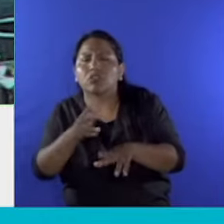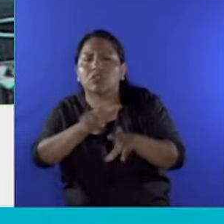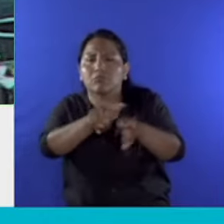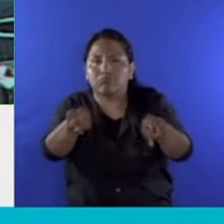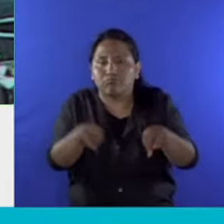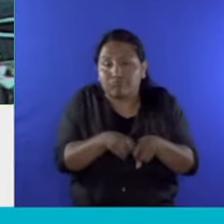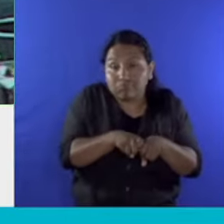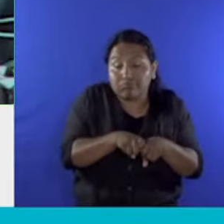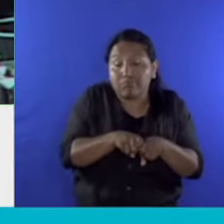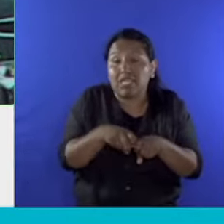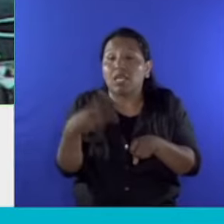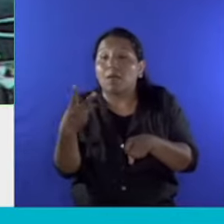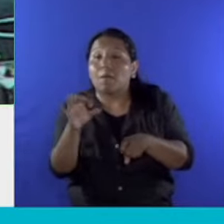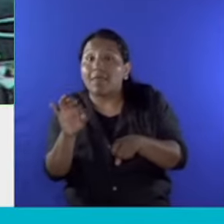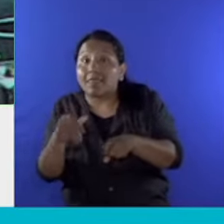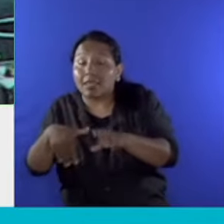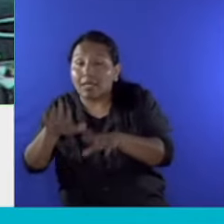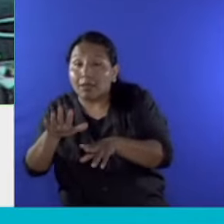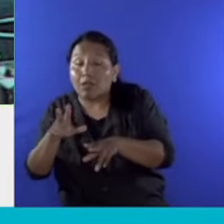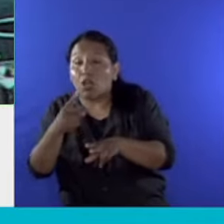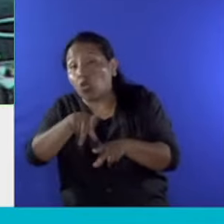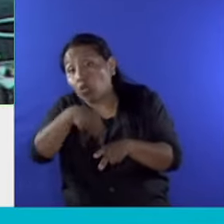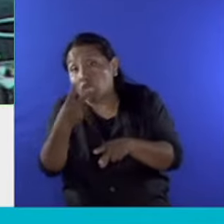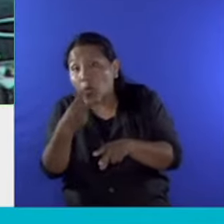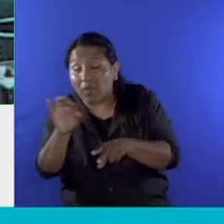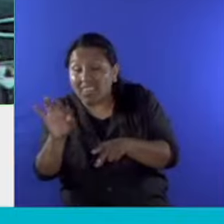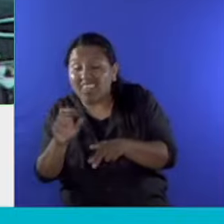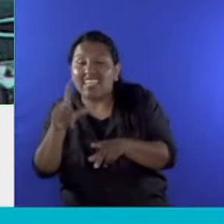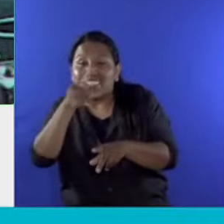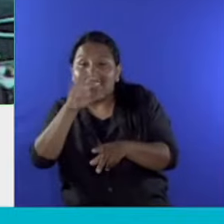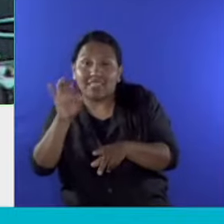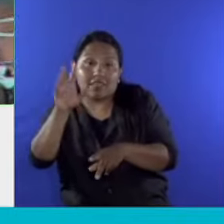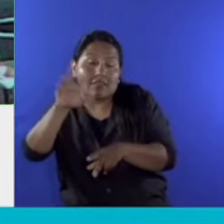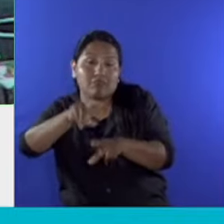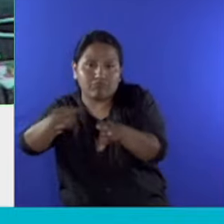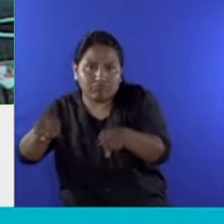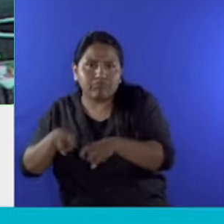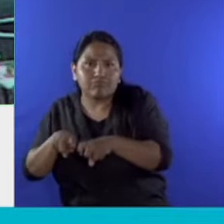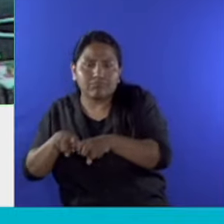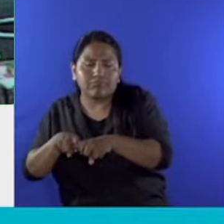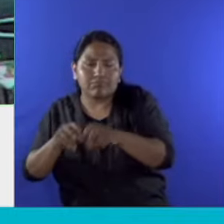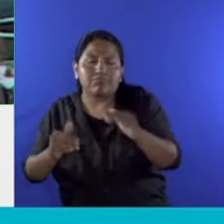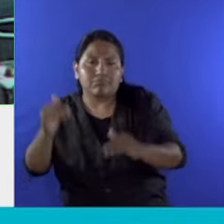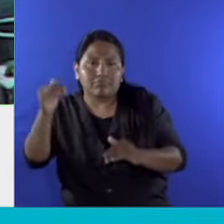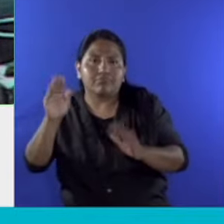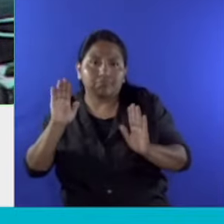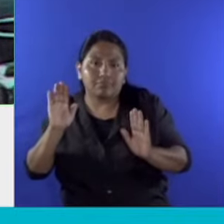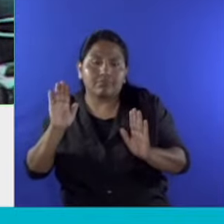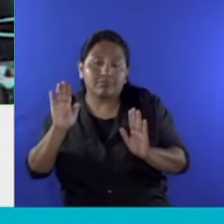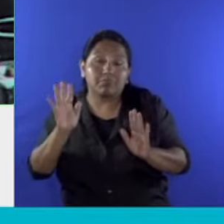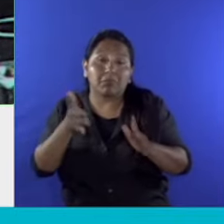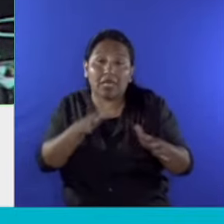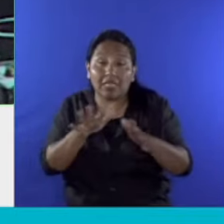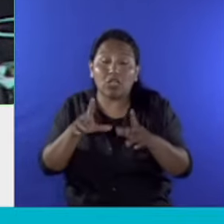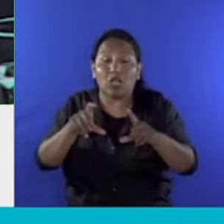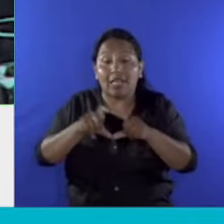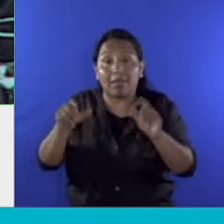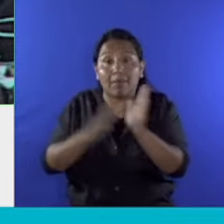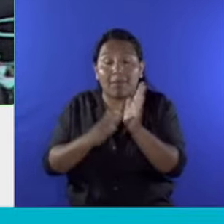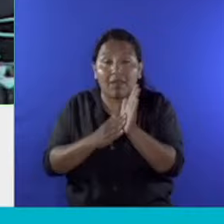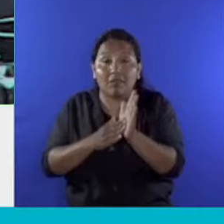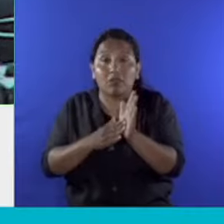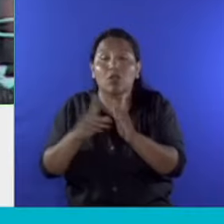facturación. Y los 20 otros 20 que facturan se llevan el 70%. O sea que en la parte de las patentes